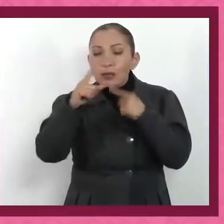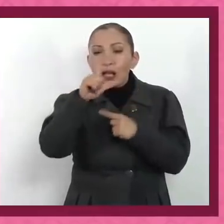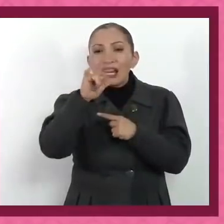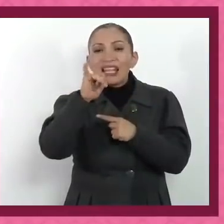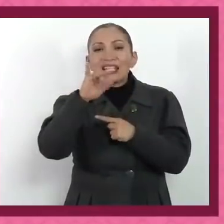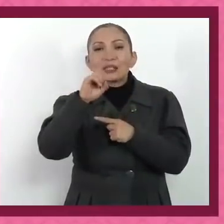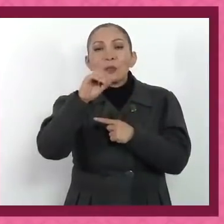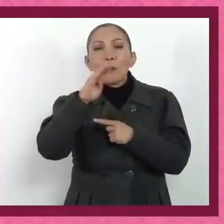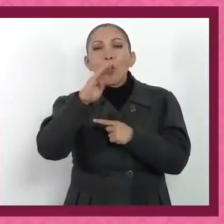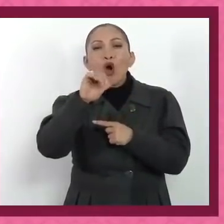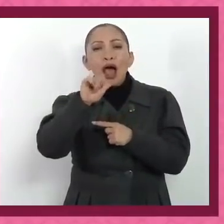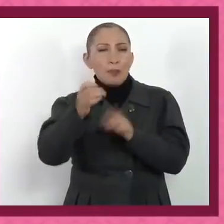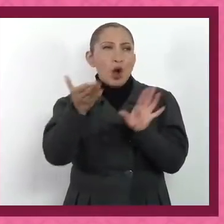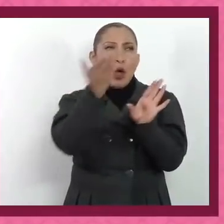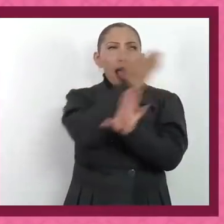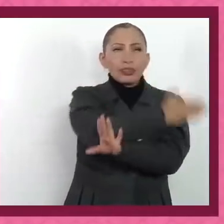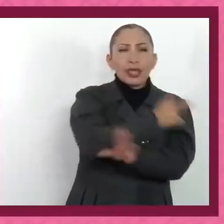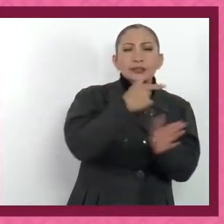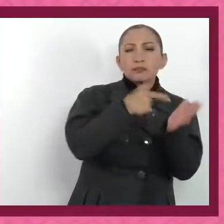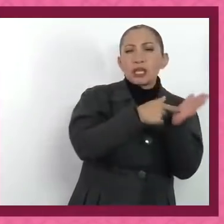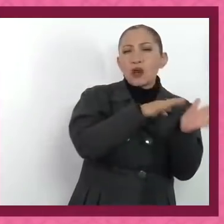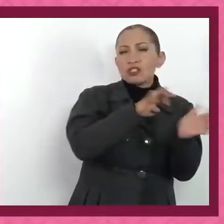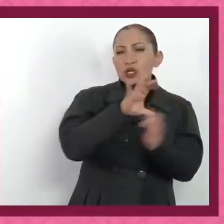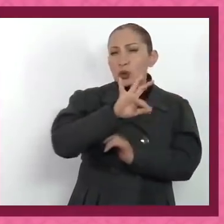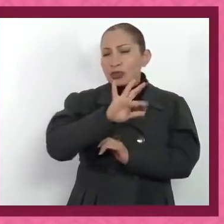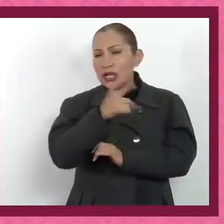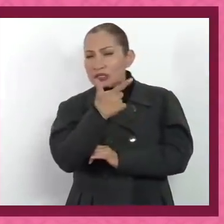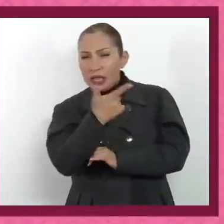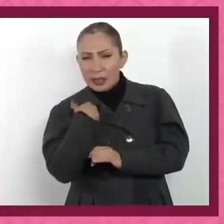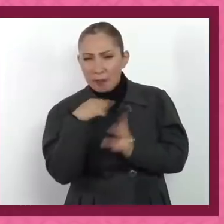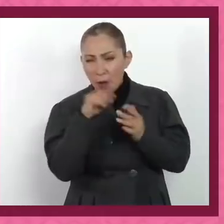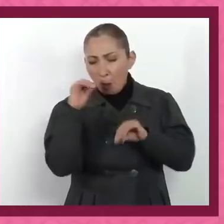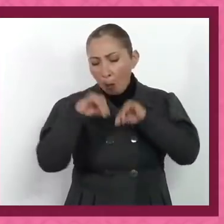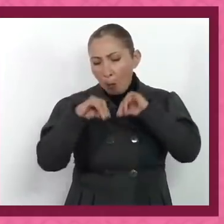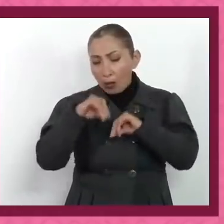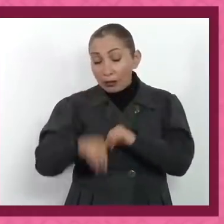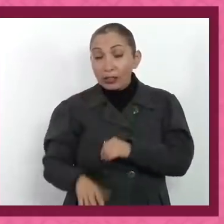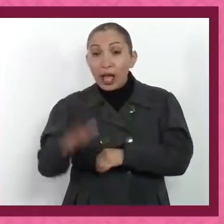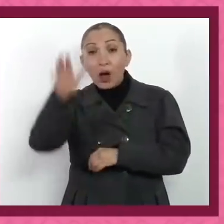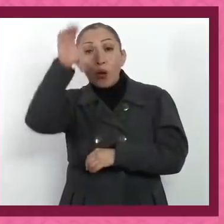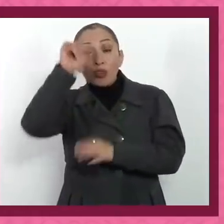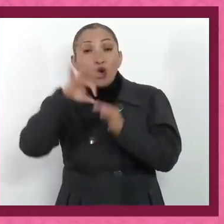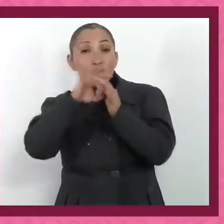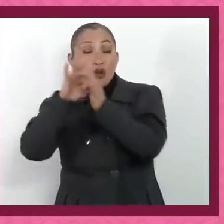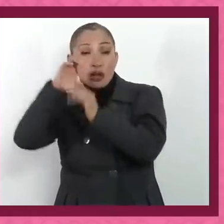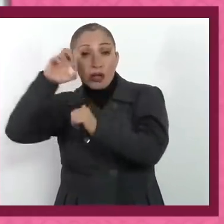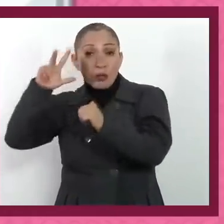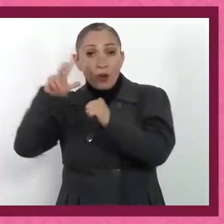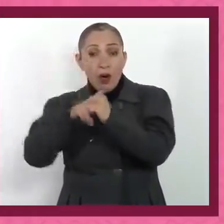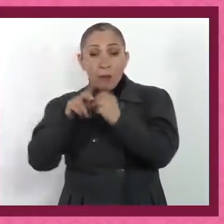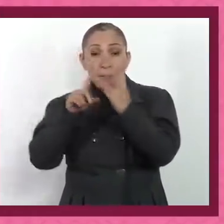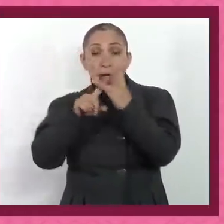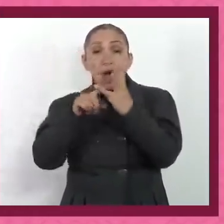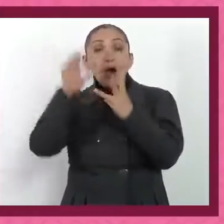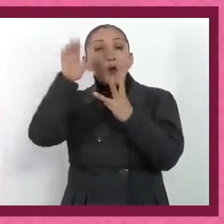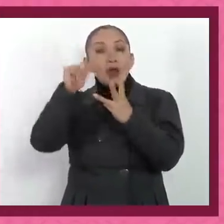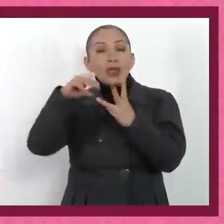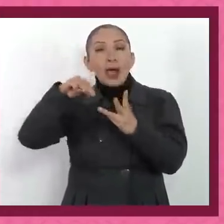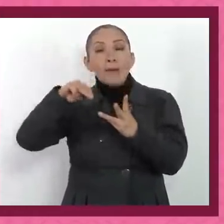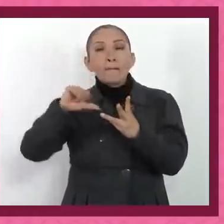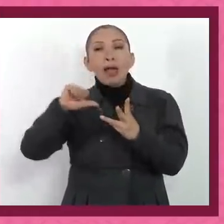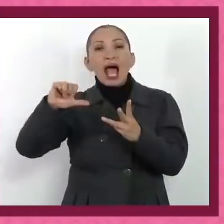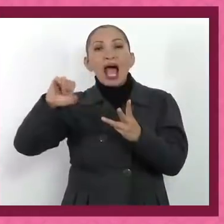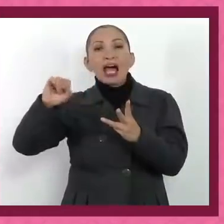Lisboa, aunque tiene antecedente en 1957. Y el Tratado de la Unión Europea, o Tratado de